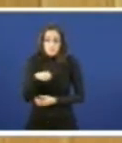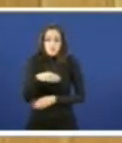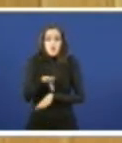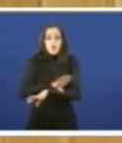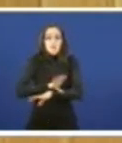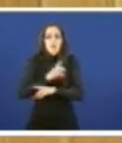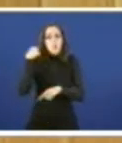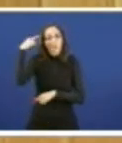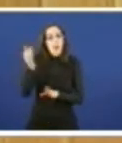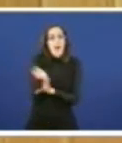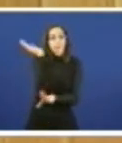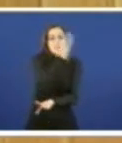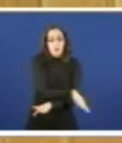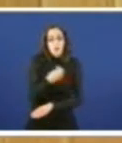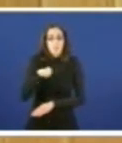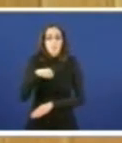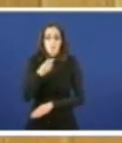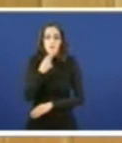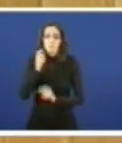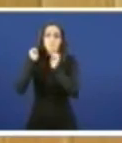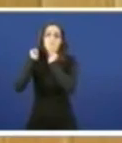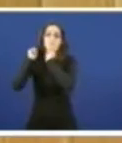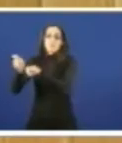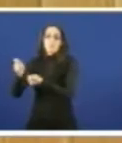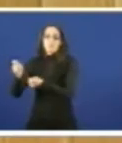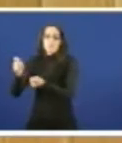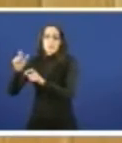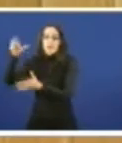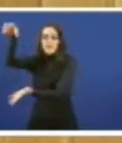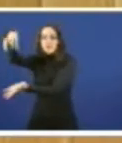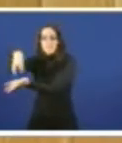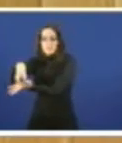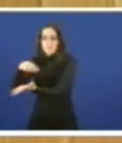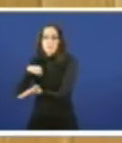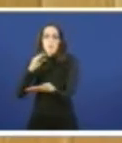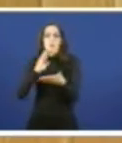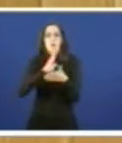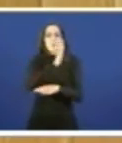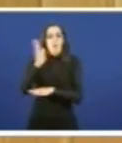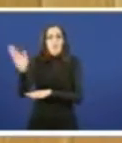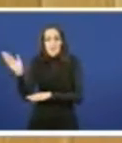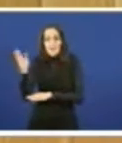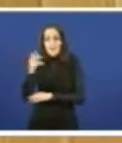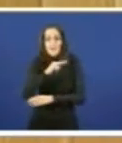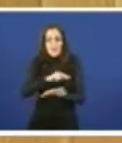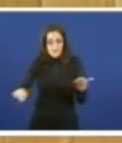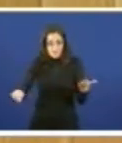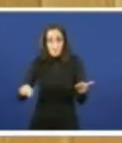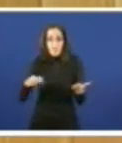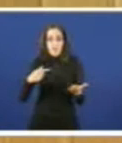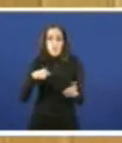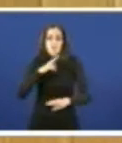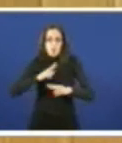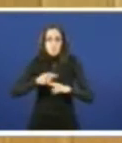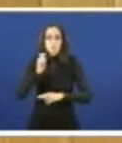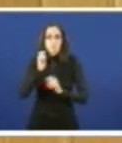de Cultura de denominar o edificio que alberga a Biblioteca de Galiza como edificio Rosalía de Castro, recollido, por certo, no Diario